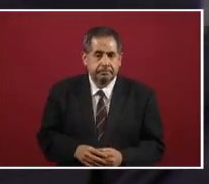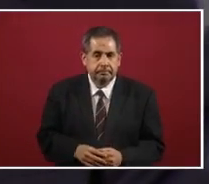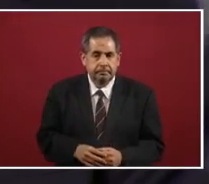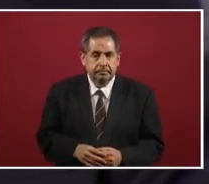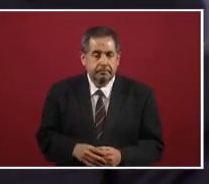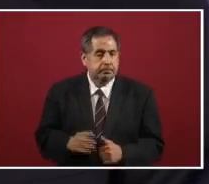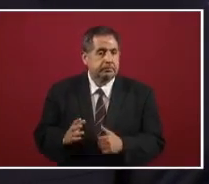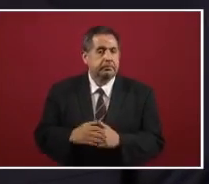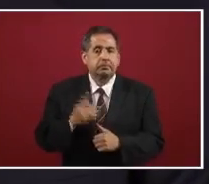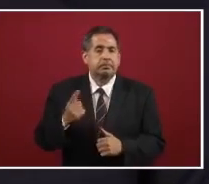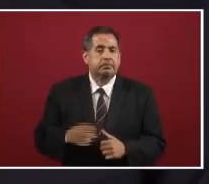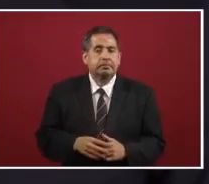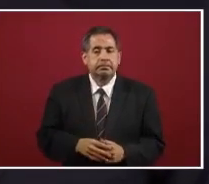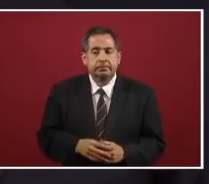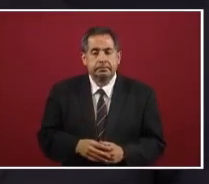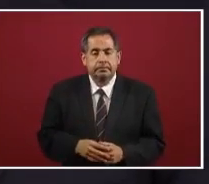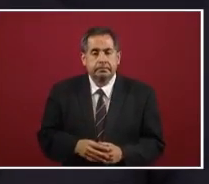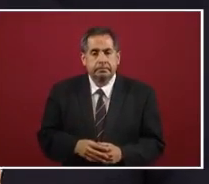porque